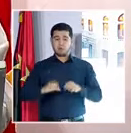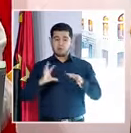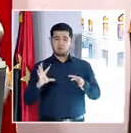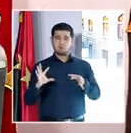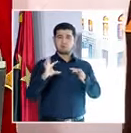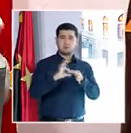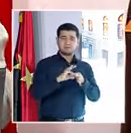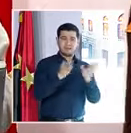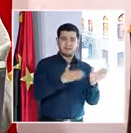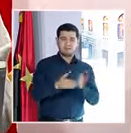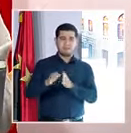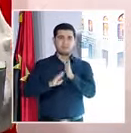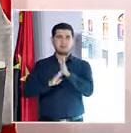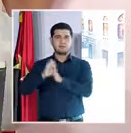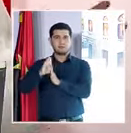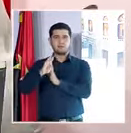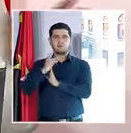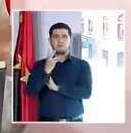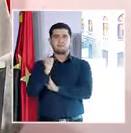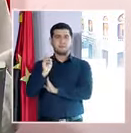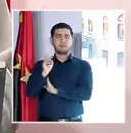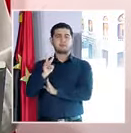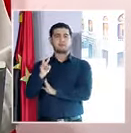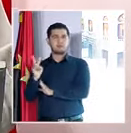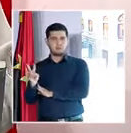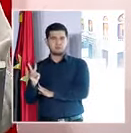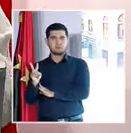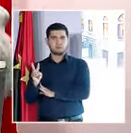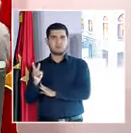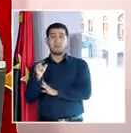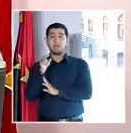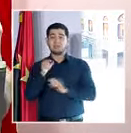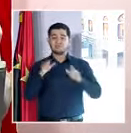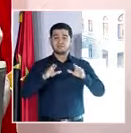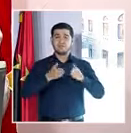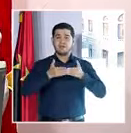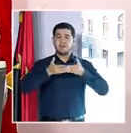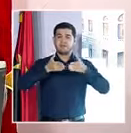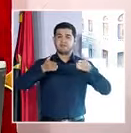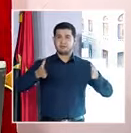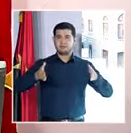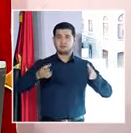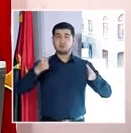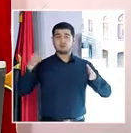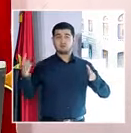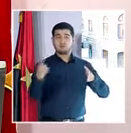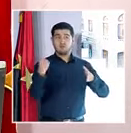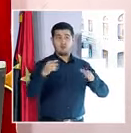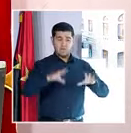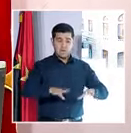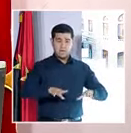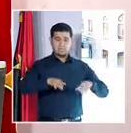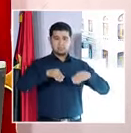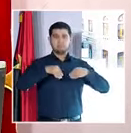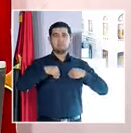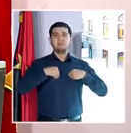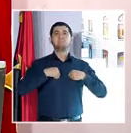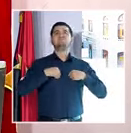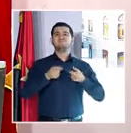desarrollo. Será un espacio no solo para presentar esa agenda, sino para recibir de ustedes las